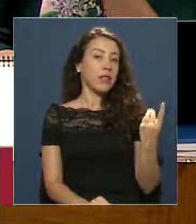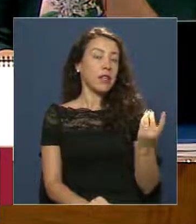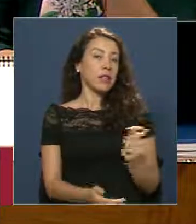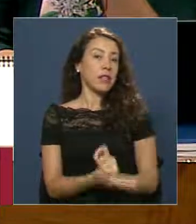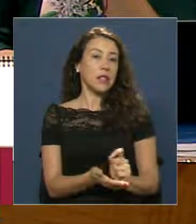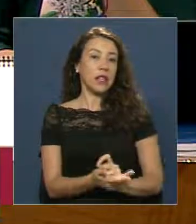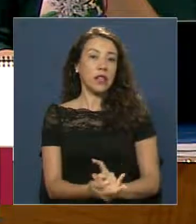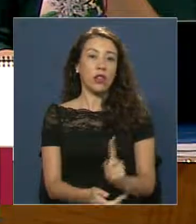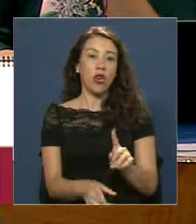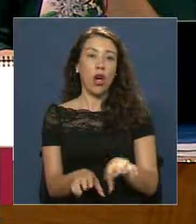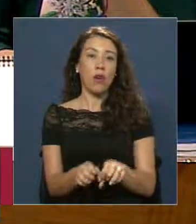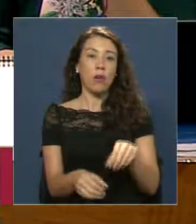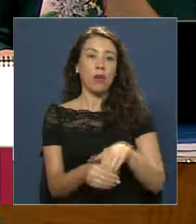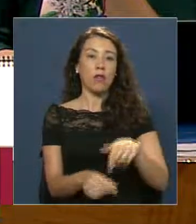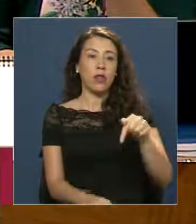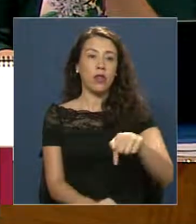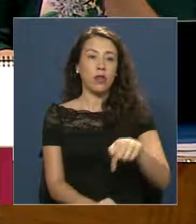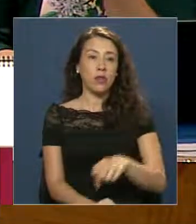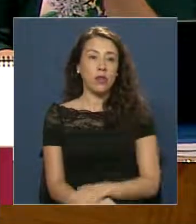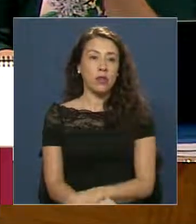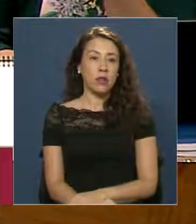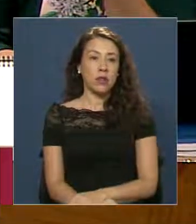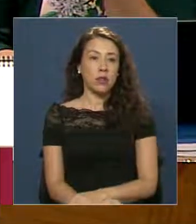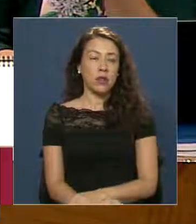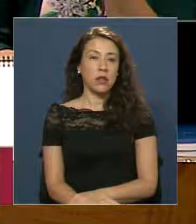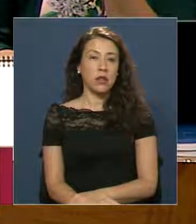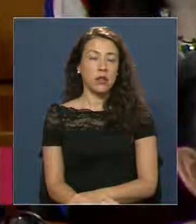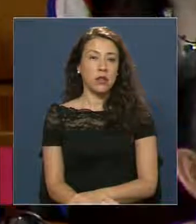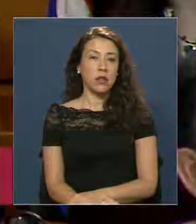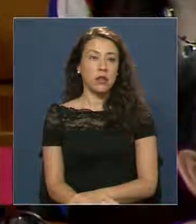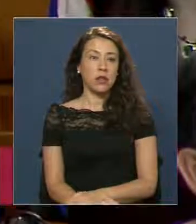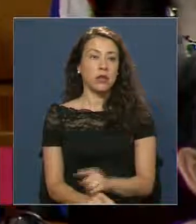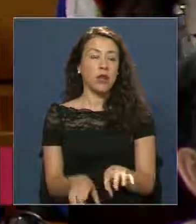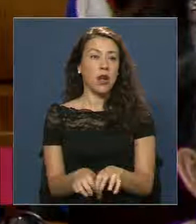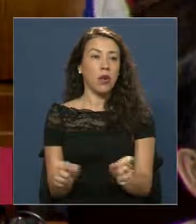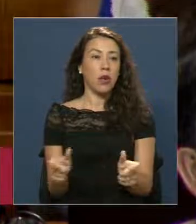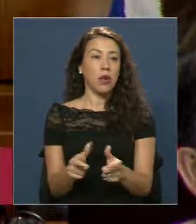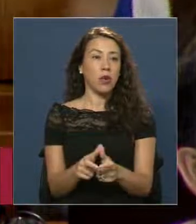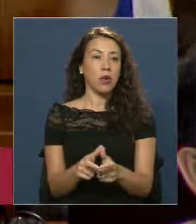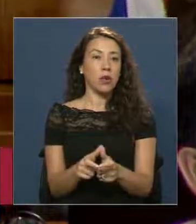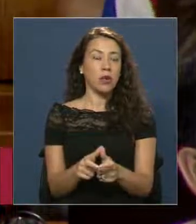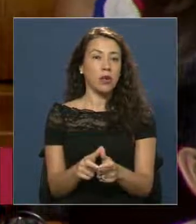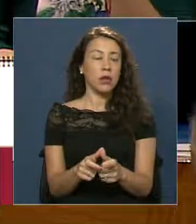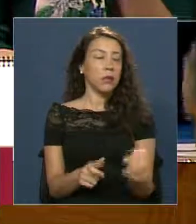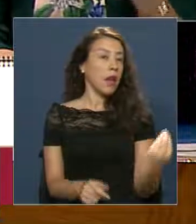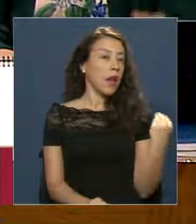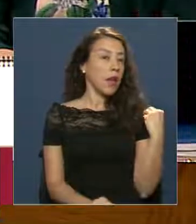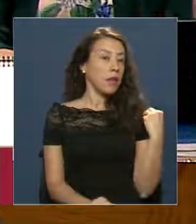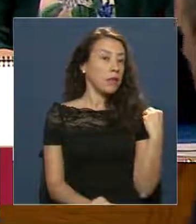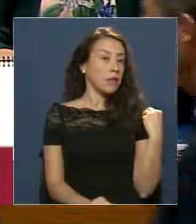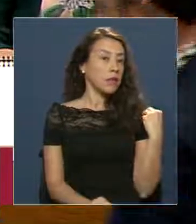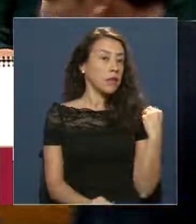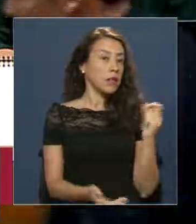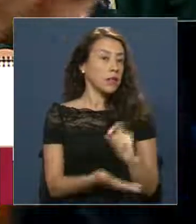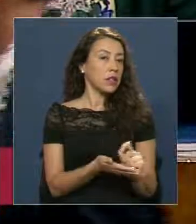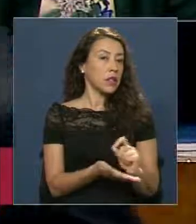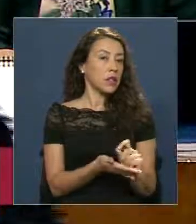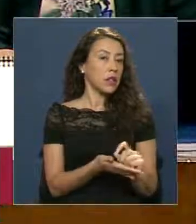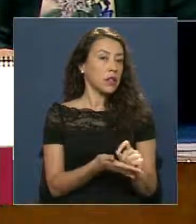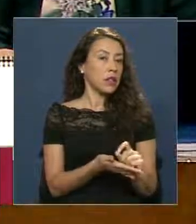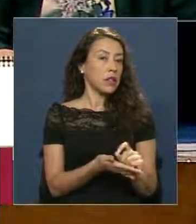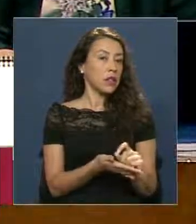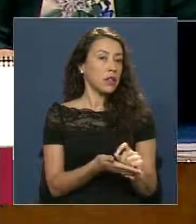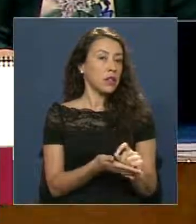hay acuerdo formal para votarlo hoy día. Lo que había. No, pero había un acuerdo comité, presidente, para votarlo hoy día. Me están señalando la Secretaría General. Yo